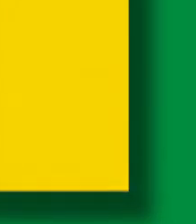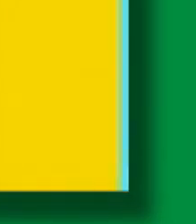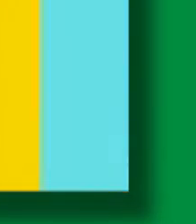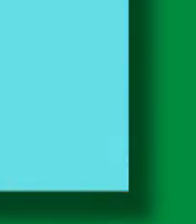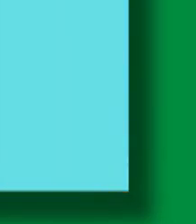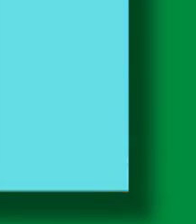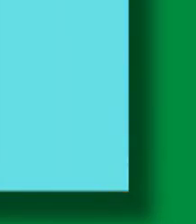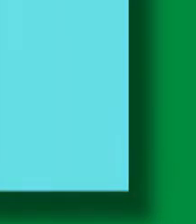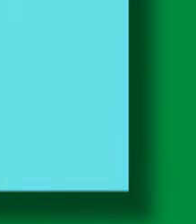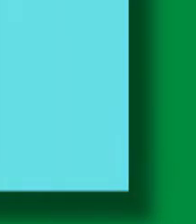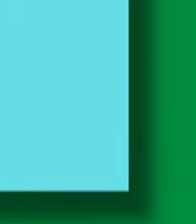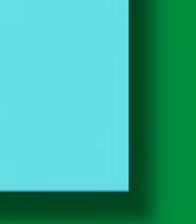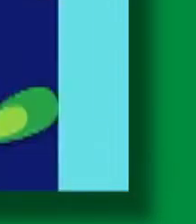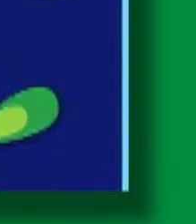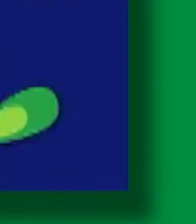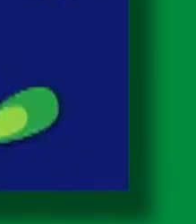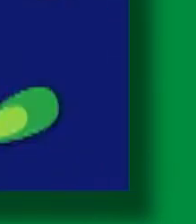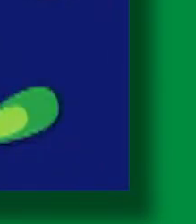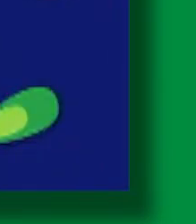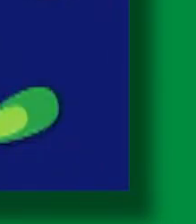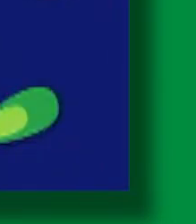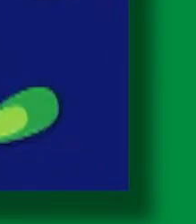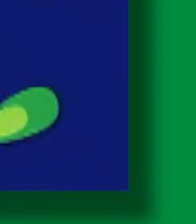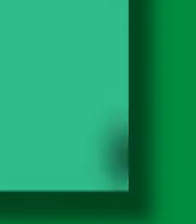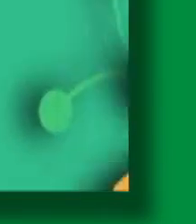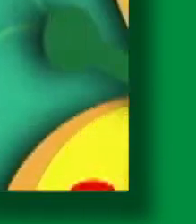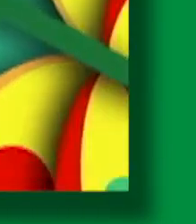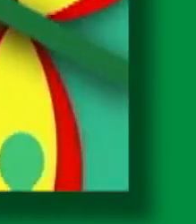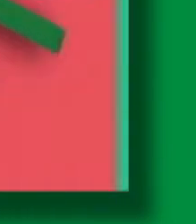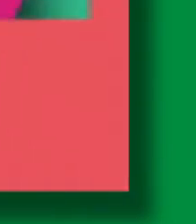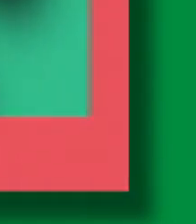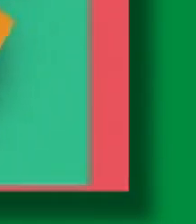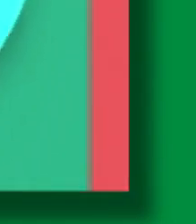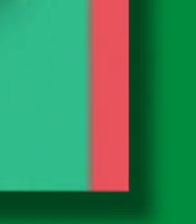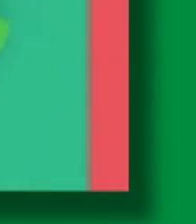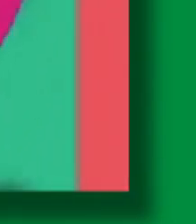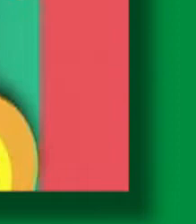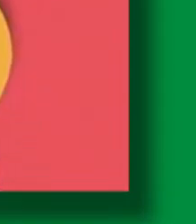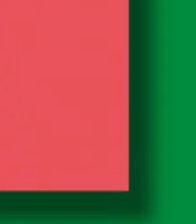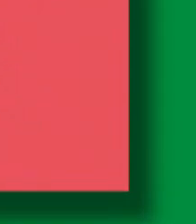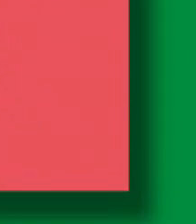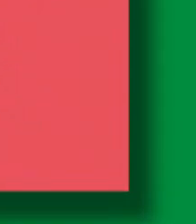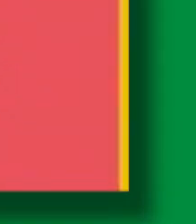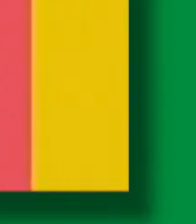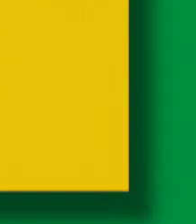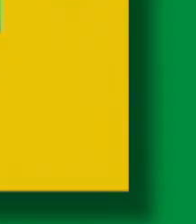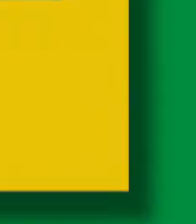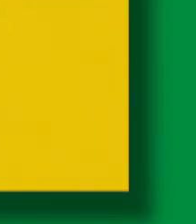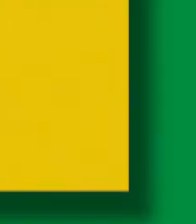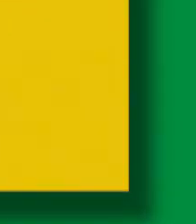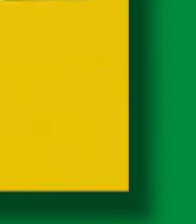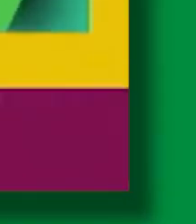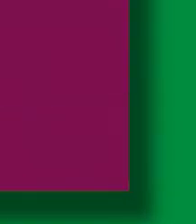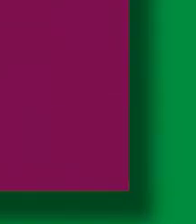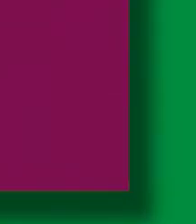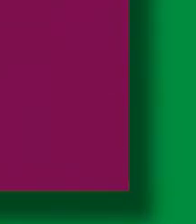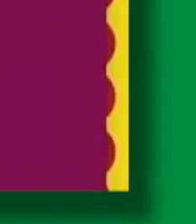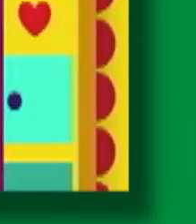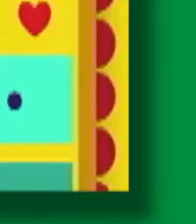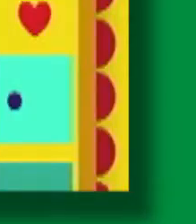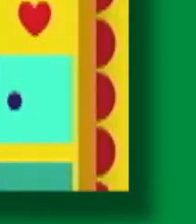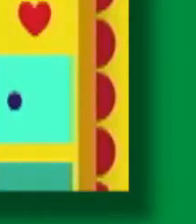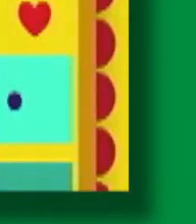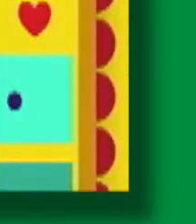campito y un lindo jardín para ver el cielo y bailar así. Tra la la la la la la la, tra la la la la la la la.